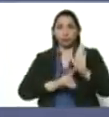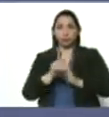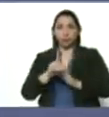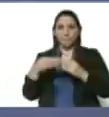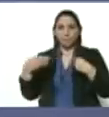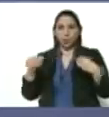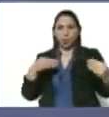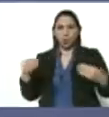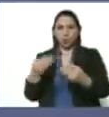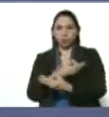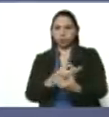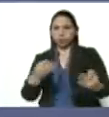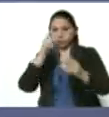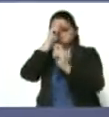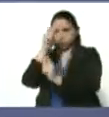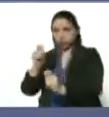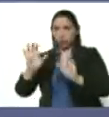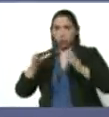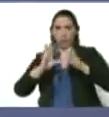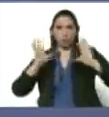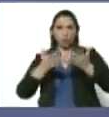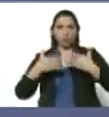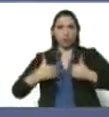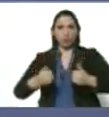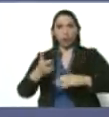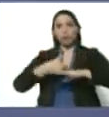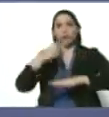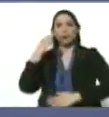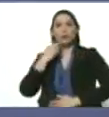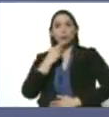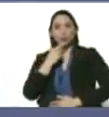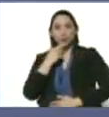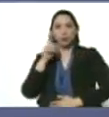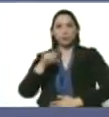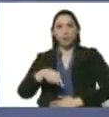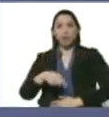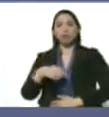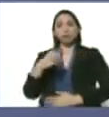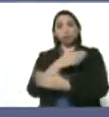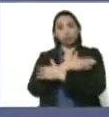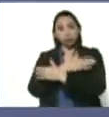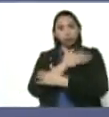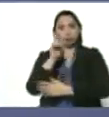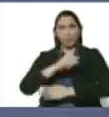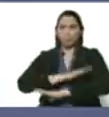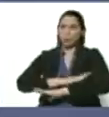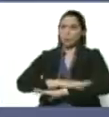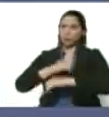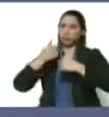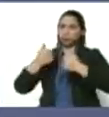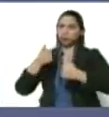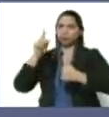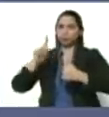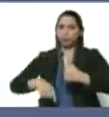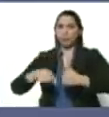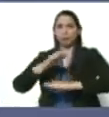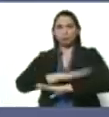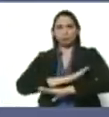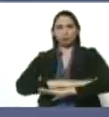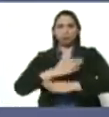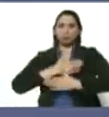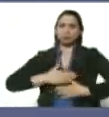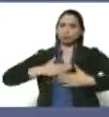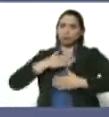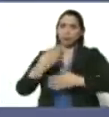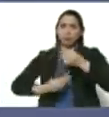modelo exitoso y reconocido por la Organización Mundial de la Salud, Gobierno Bolivariano. También felicitaba el civismo y también la disciplina con que